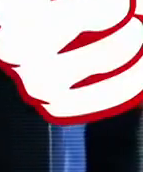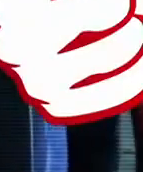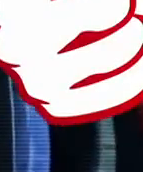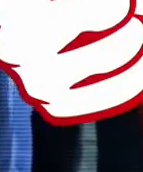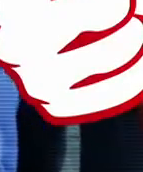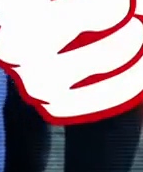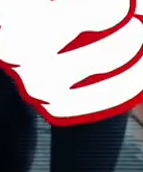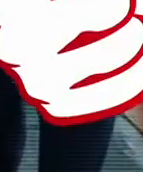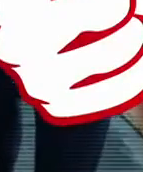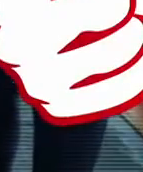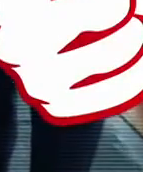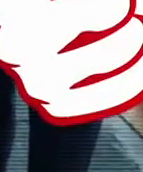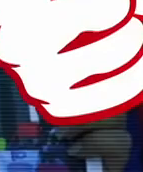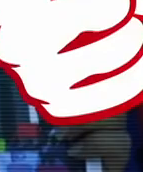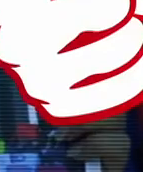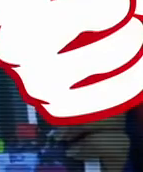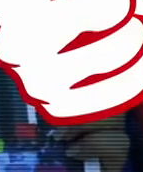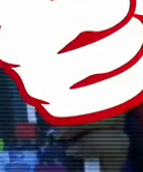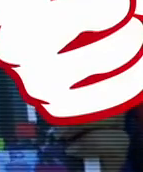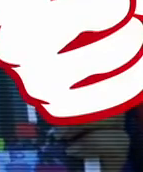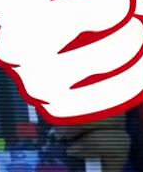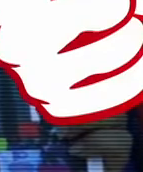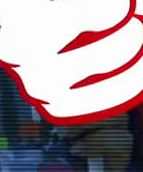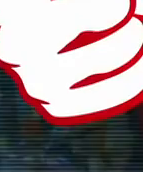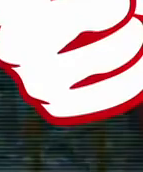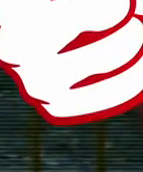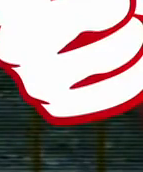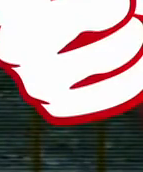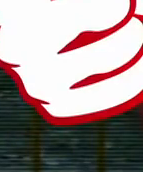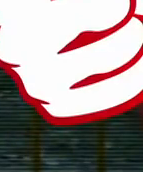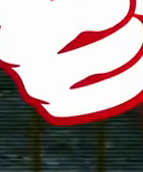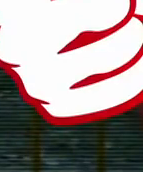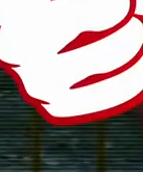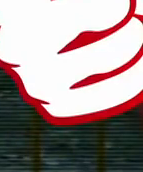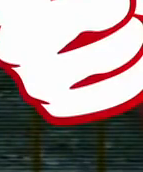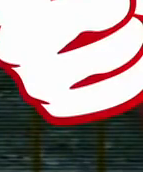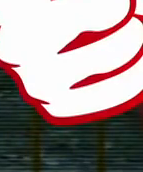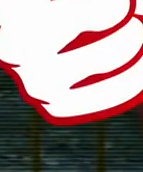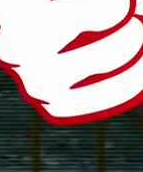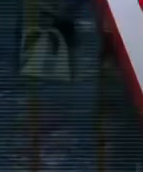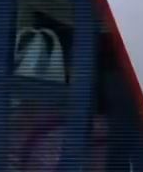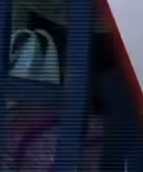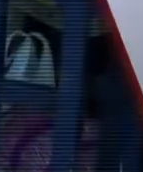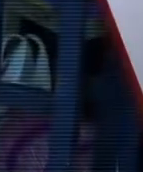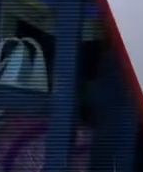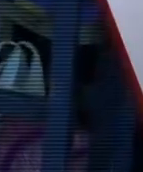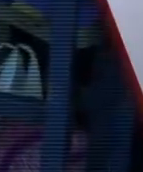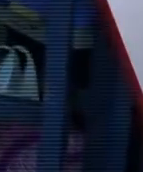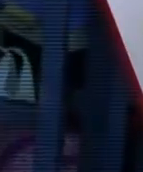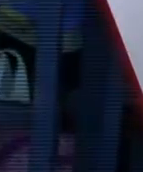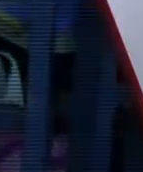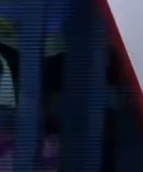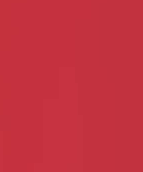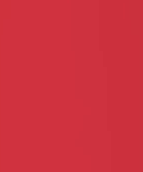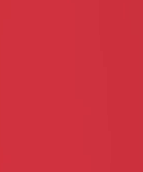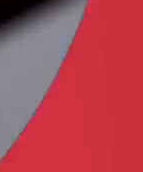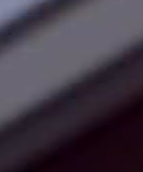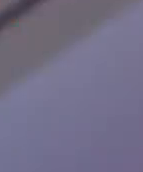es un golpe a nivel nacional porque no somos la única escuela que está en paro. Por presupuesto para la escuela.